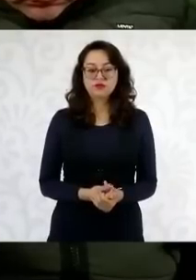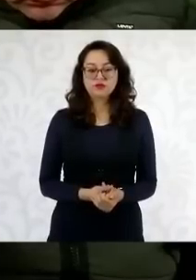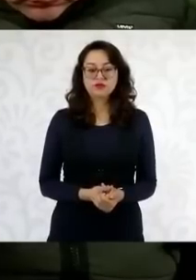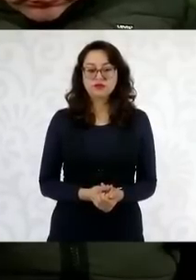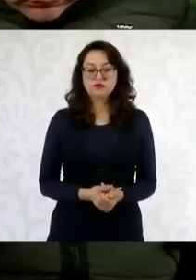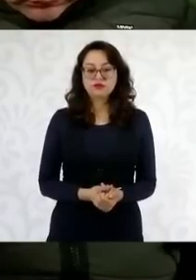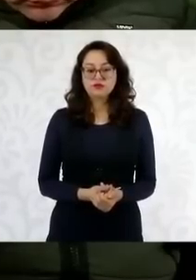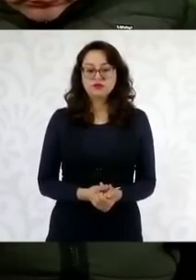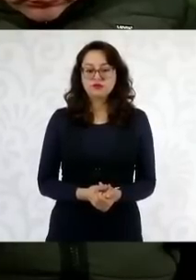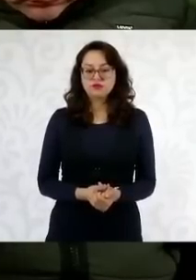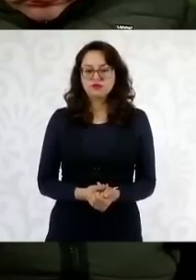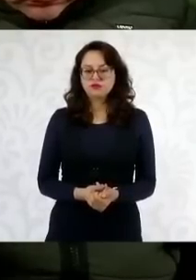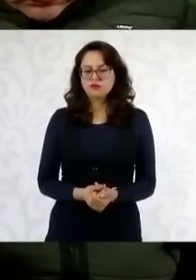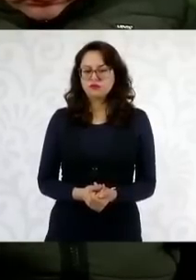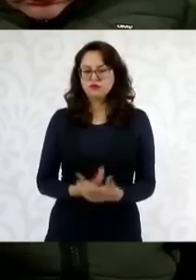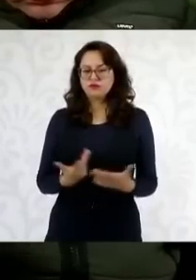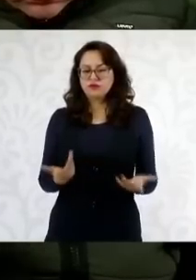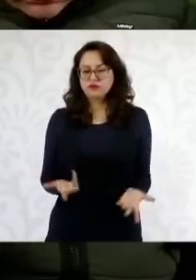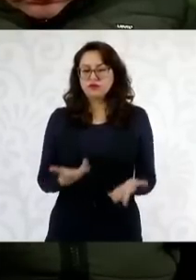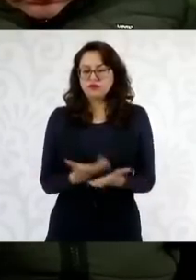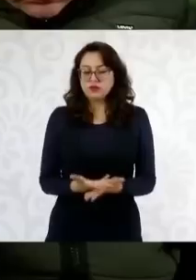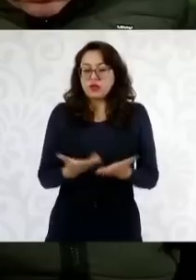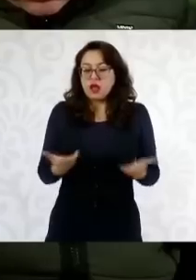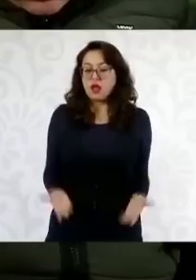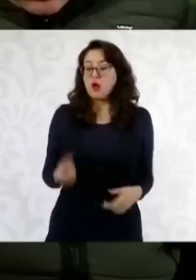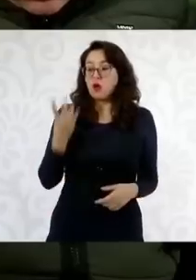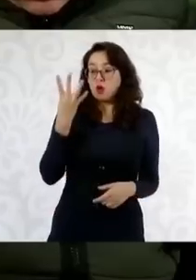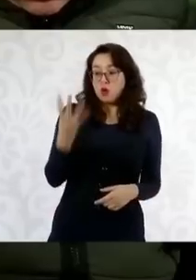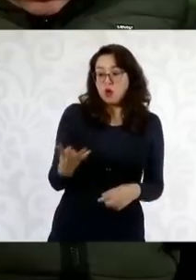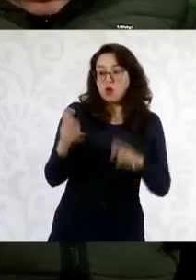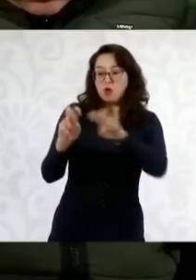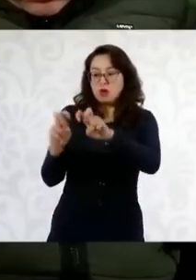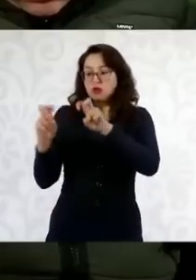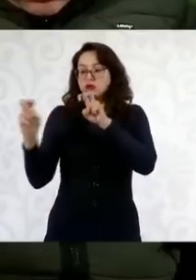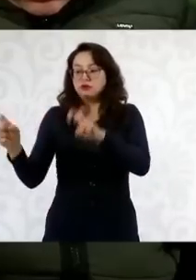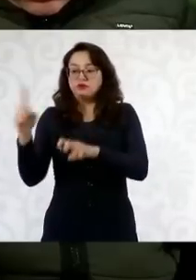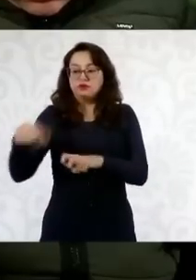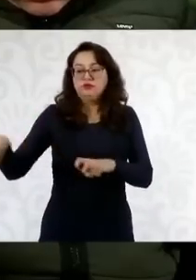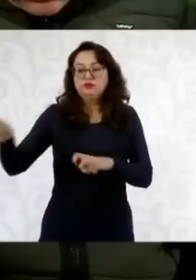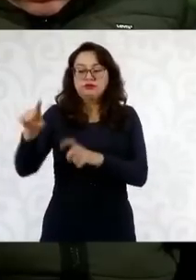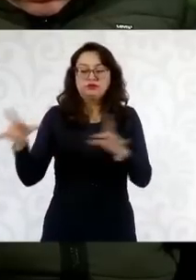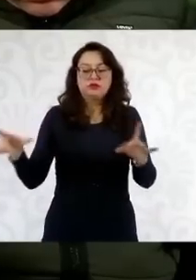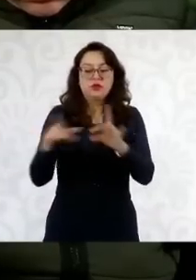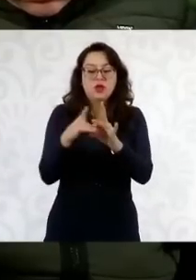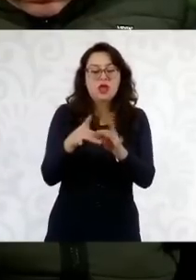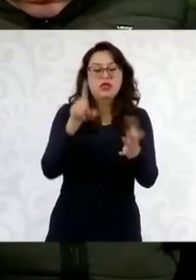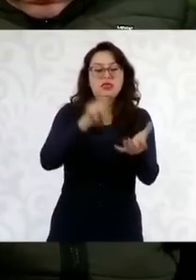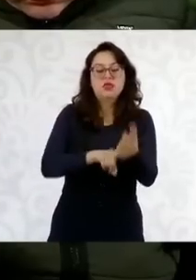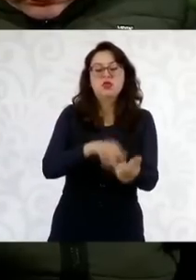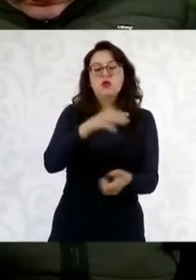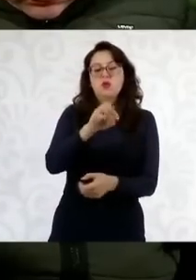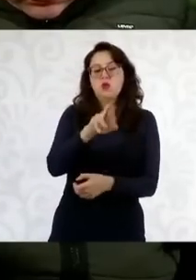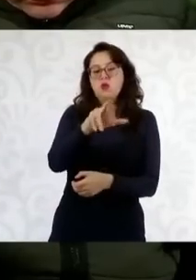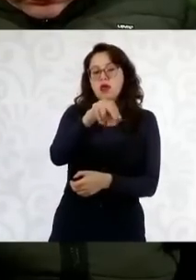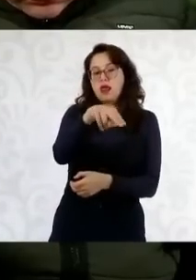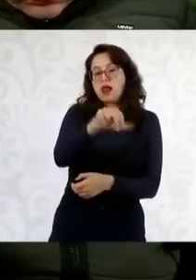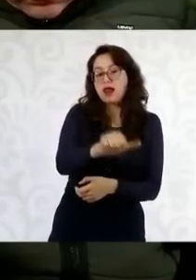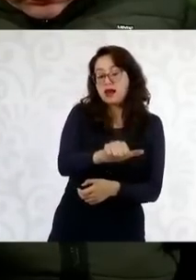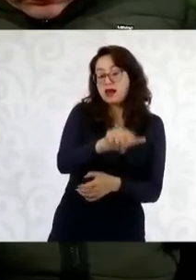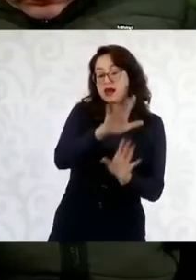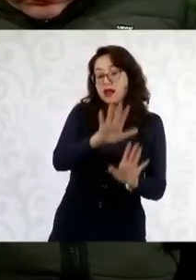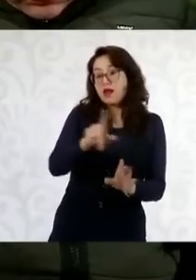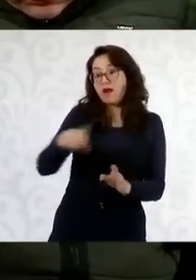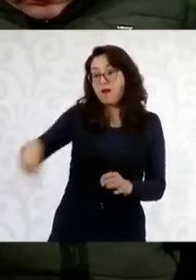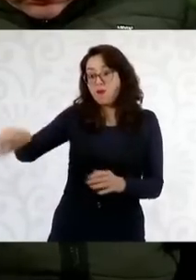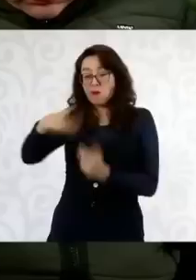del partido pues Morena, están buscando que no intervengan o no lleven a ponencia